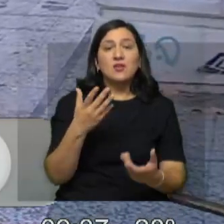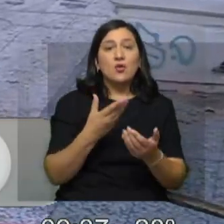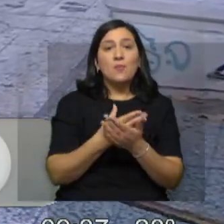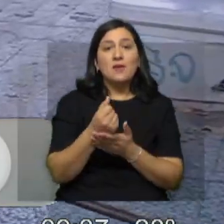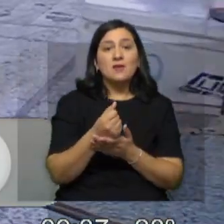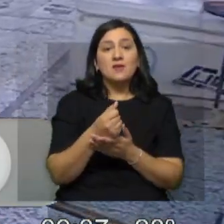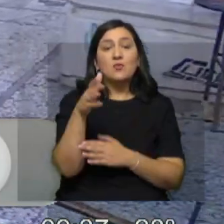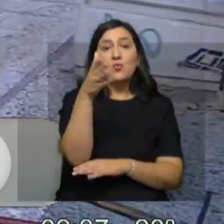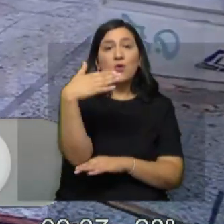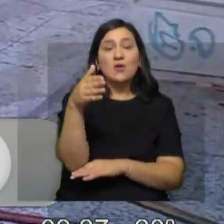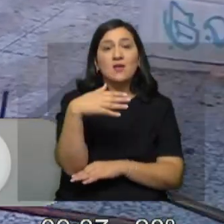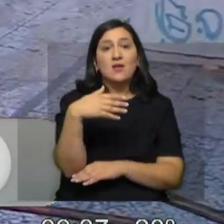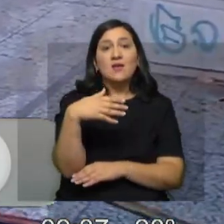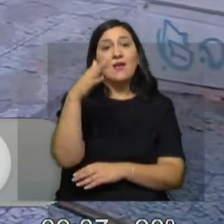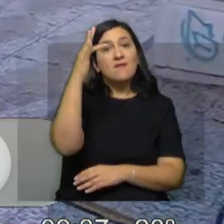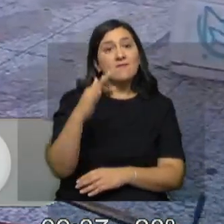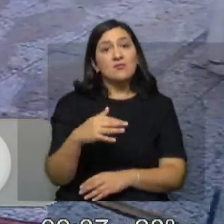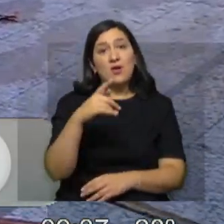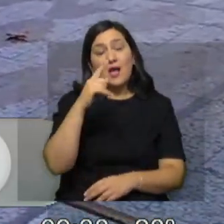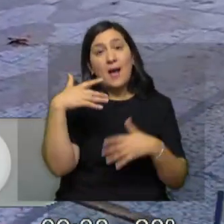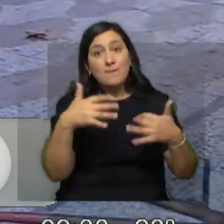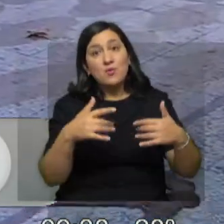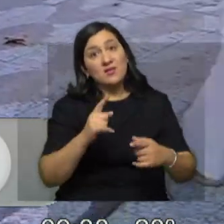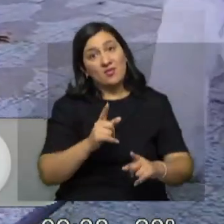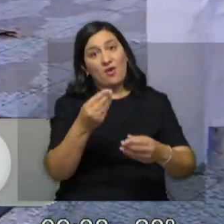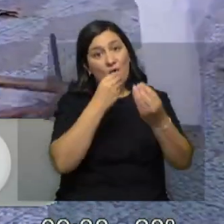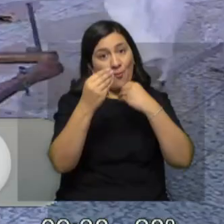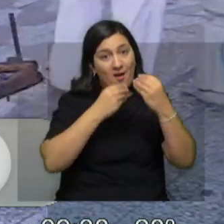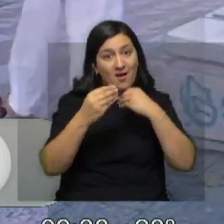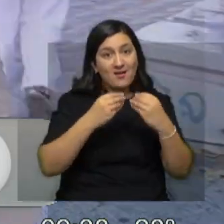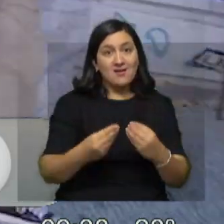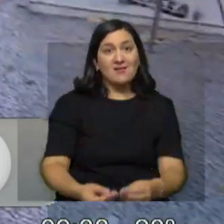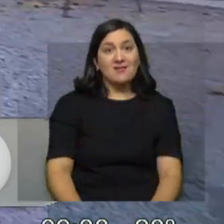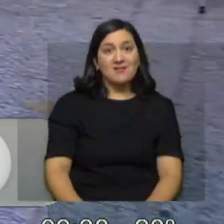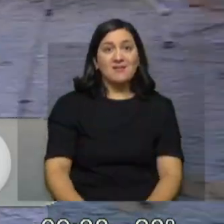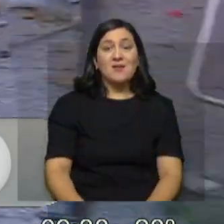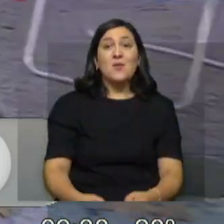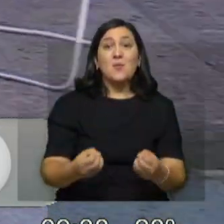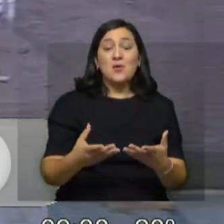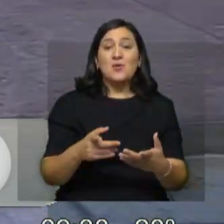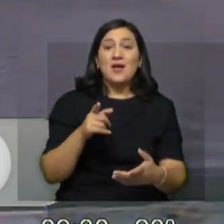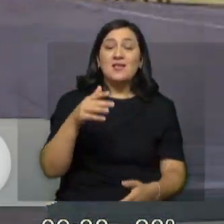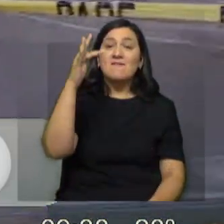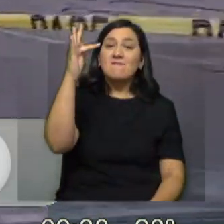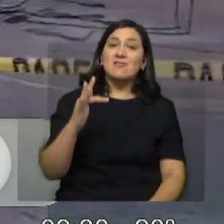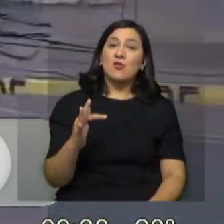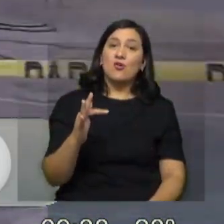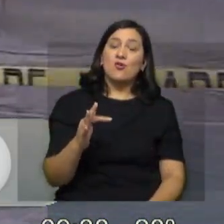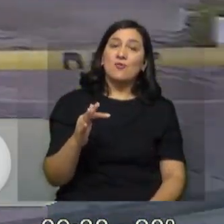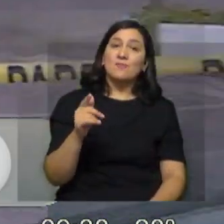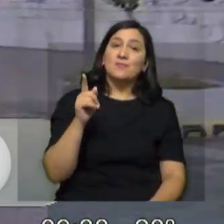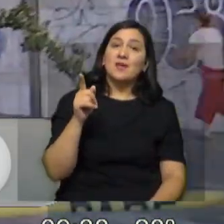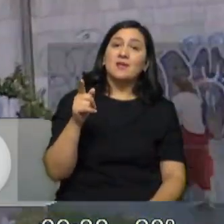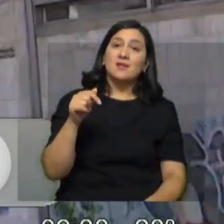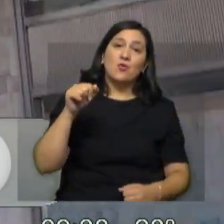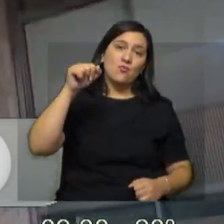tenemos. Tenemos. Decirle a Fito Gali que se apure que tengo que comer. Bueno, el caballero. Y acá, Fito, mirá lo que tengo. Acá tengo un